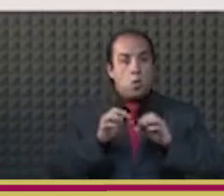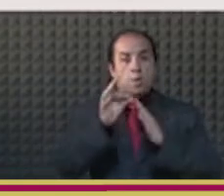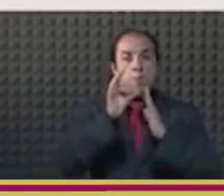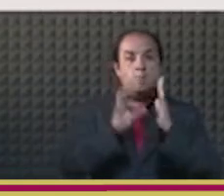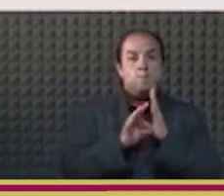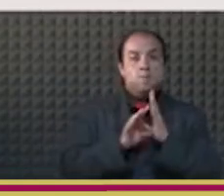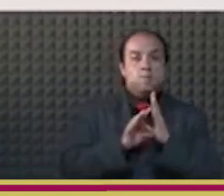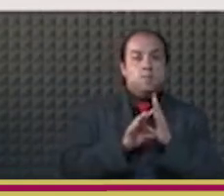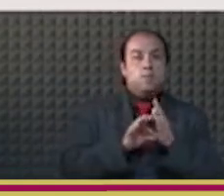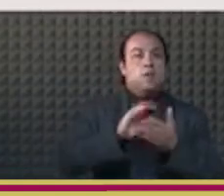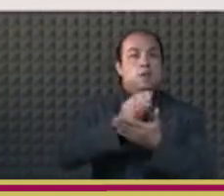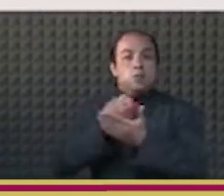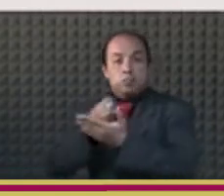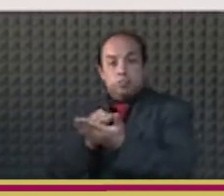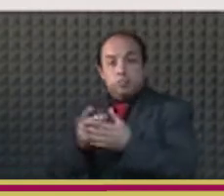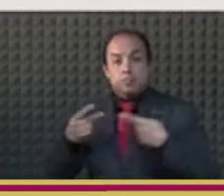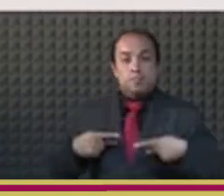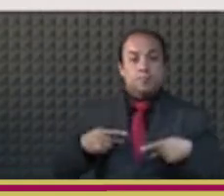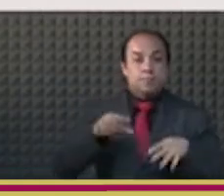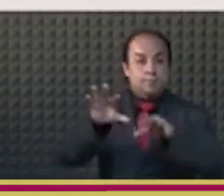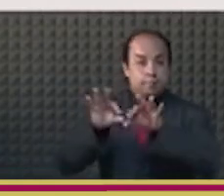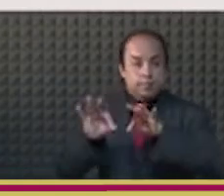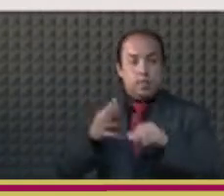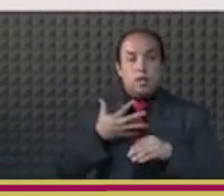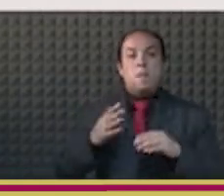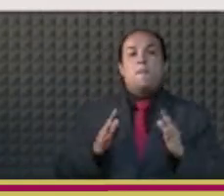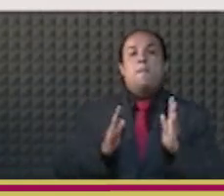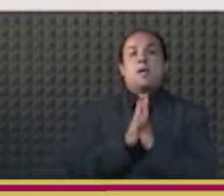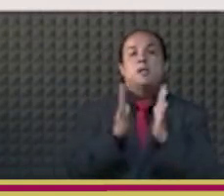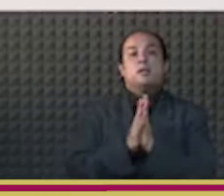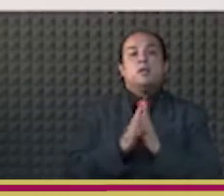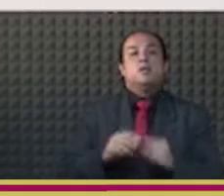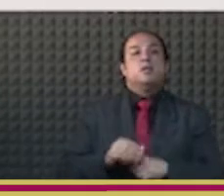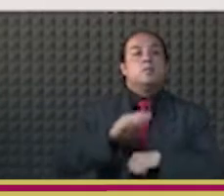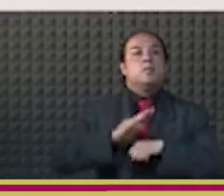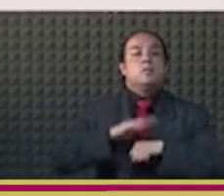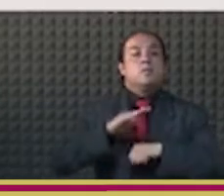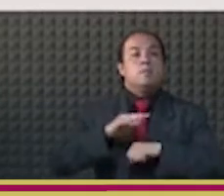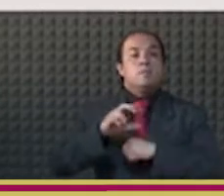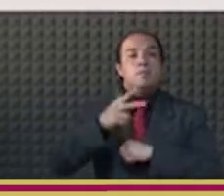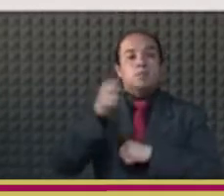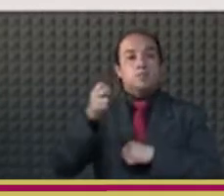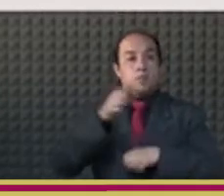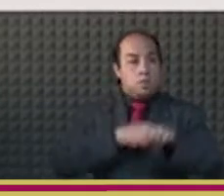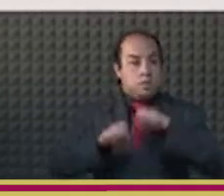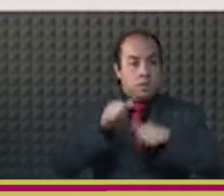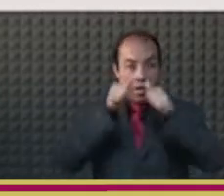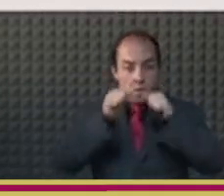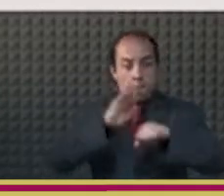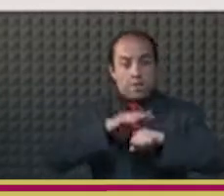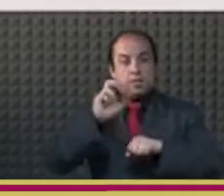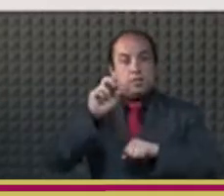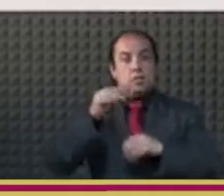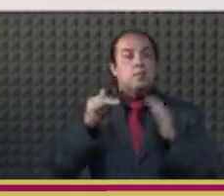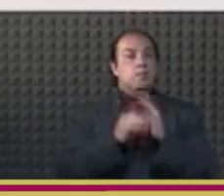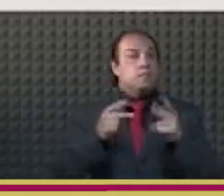de reclutamiento. Han participado más de 800 empresas, se han atendido más de